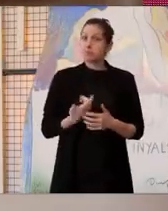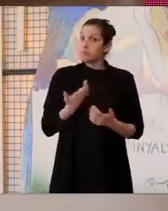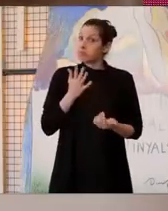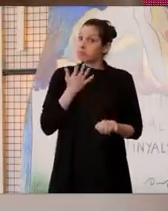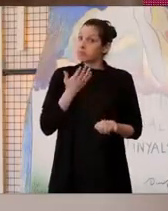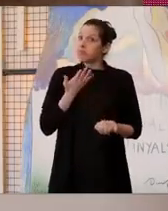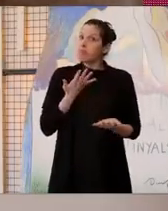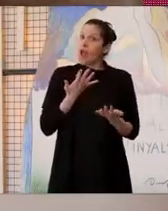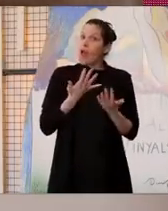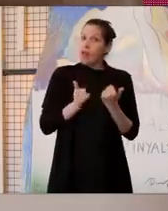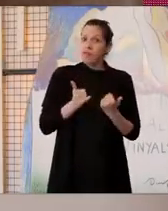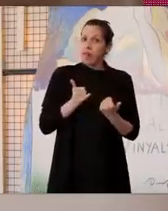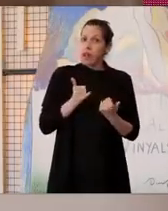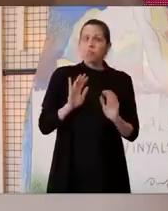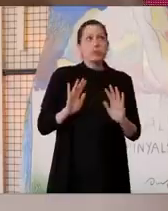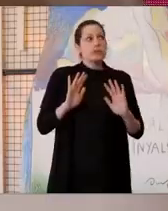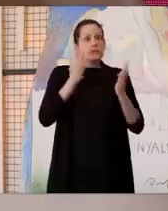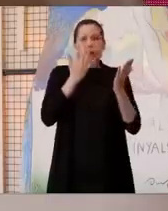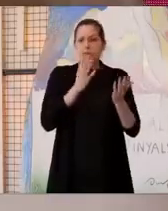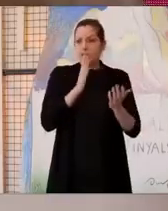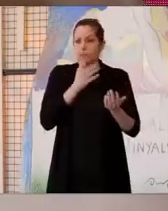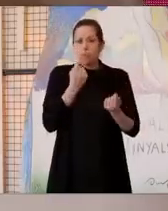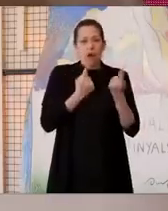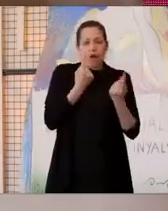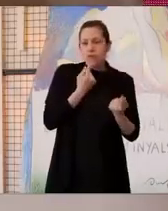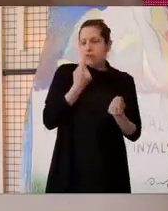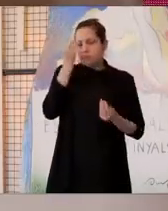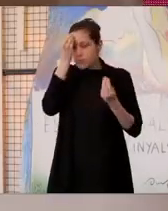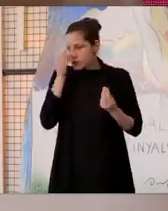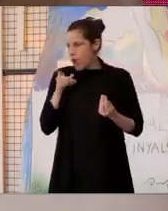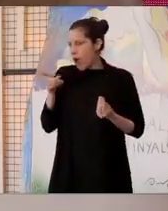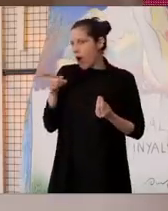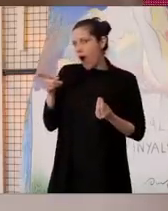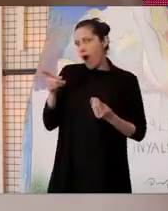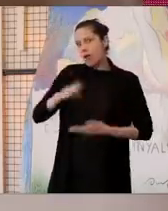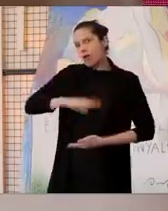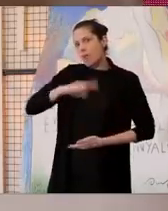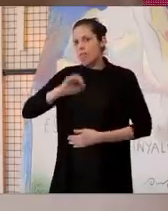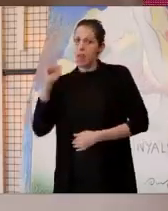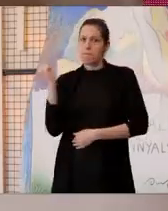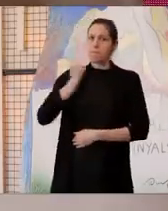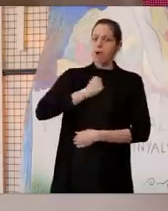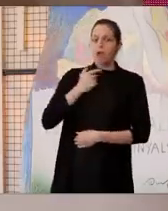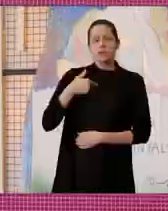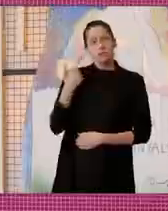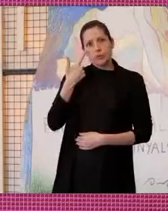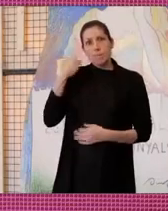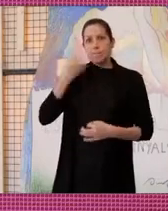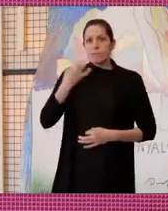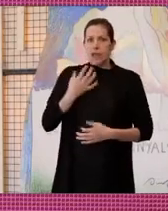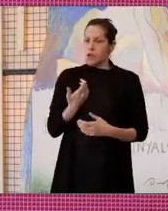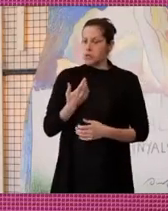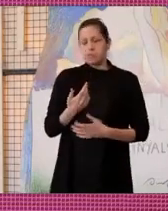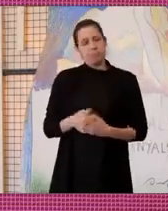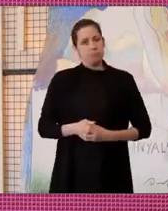la tentación de tener miedo un segundo que brilla más que tú Oye tú que peligro Y entonces a